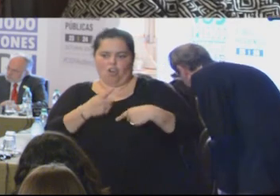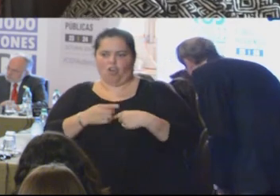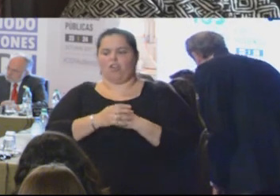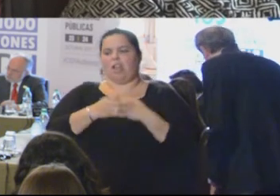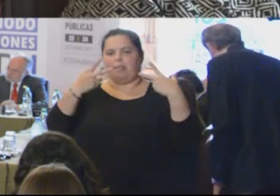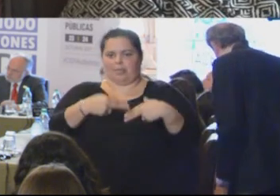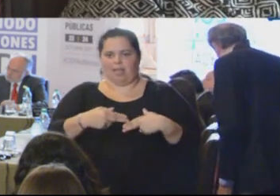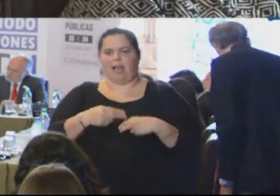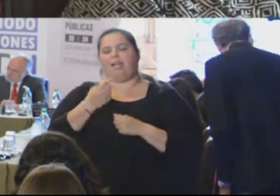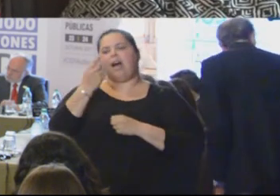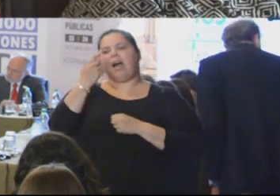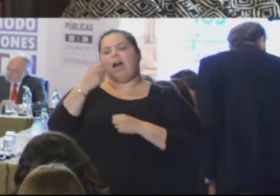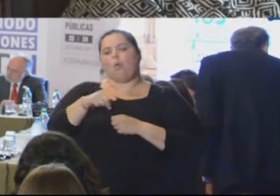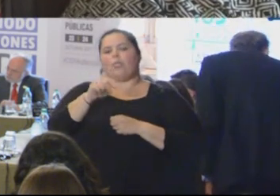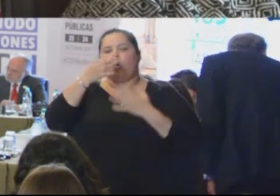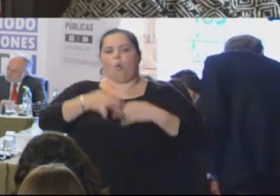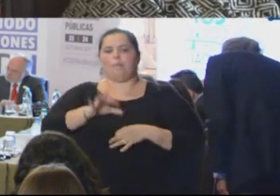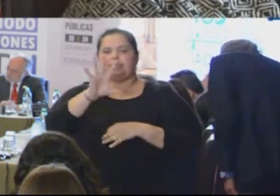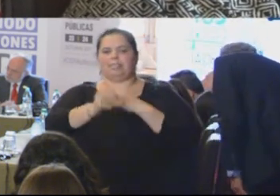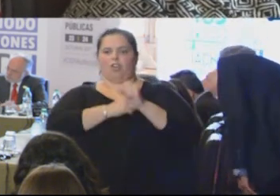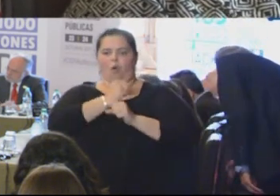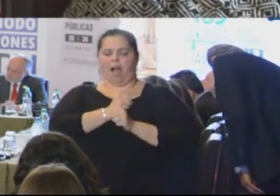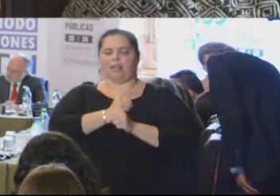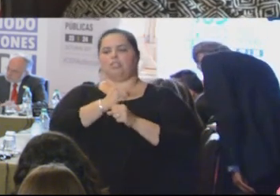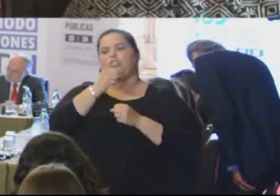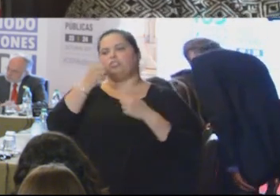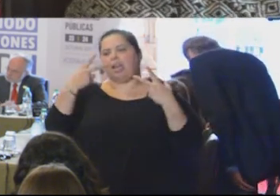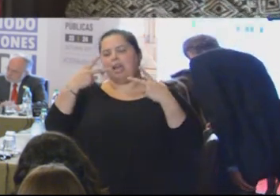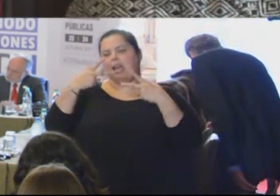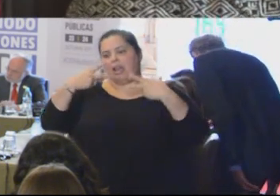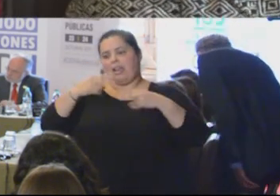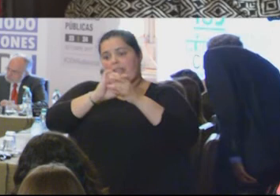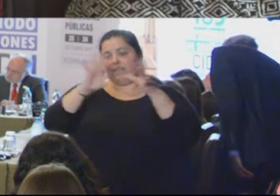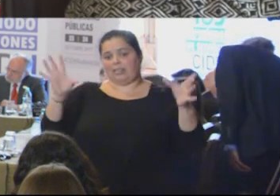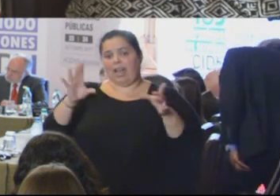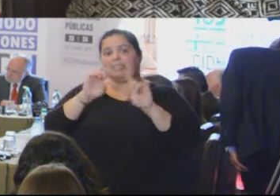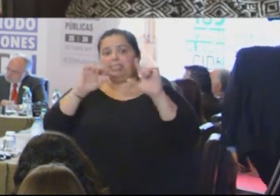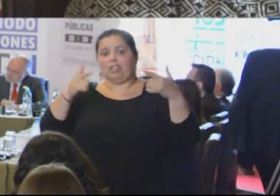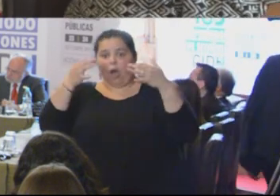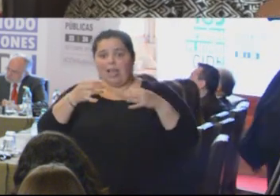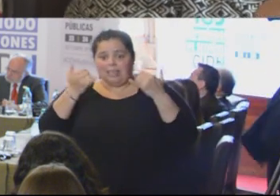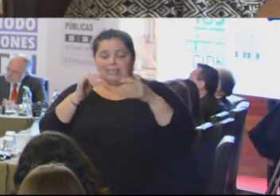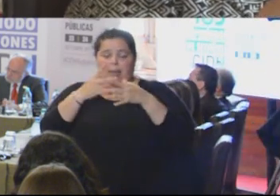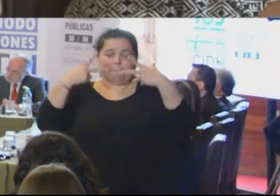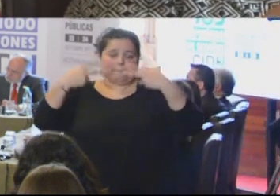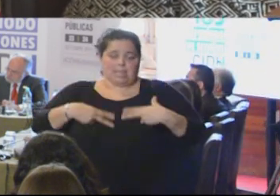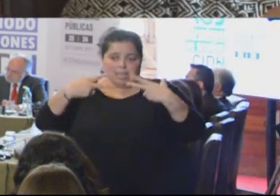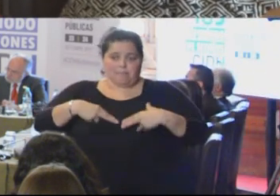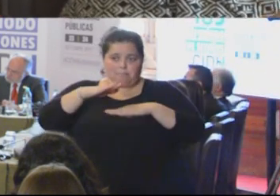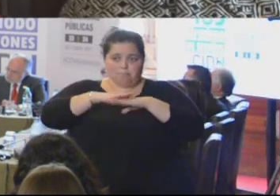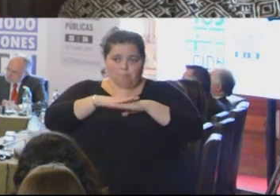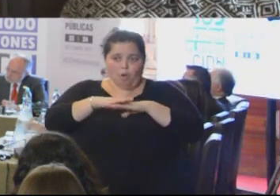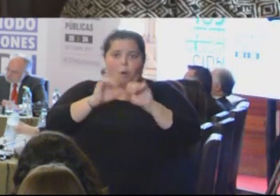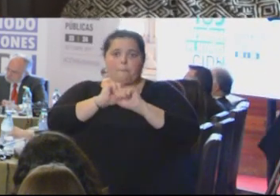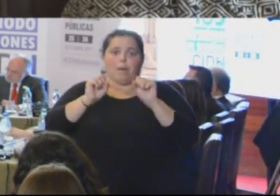efectiva de la libertad y en caso de que no cuenten con ese mínimo pueden solicitar su traslado a una reclusión militar la